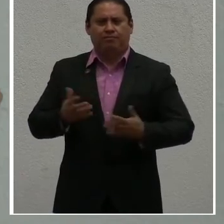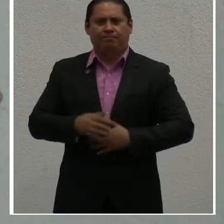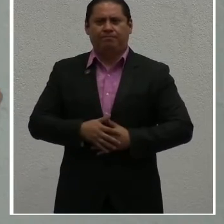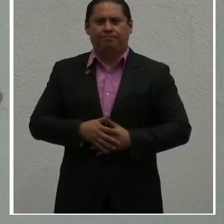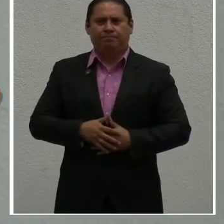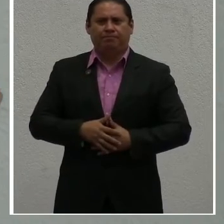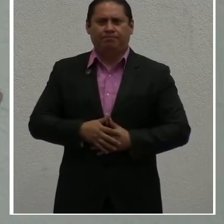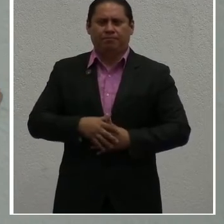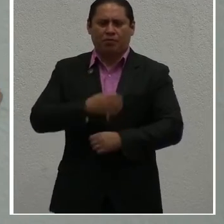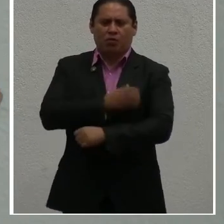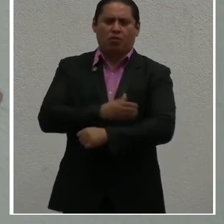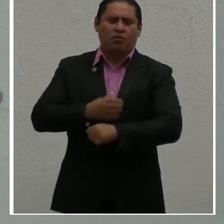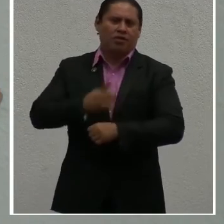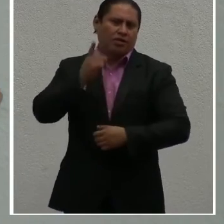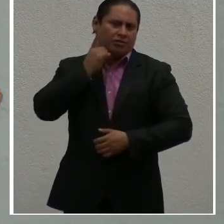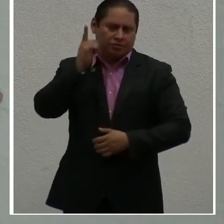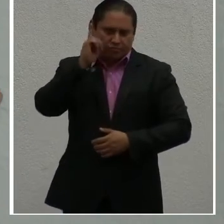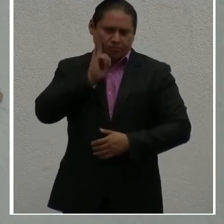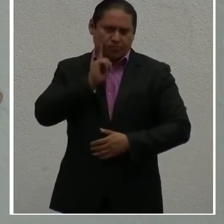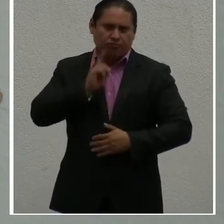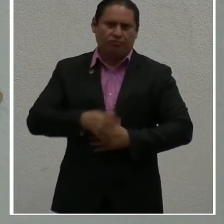nuestra compañera diputada